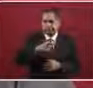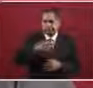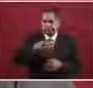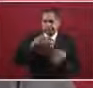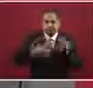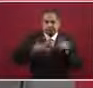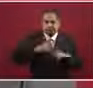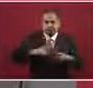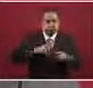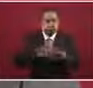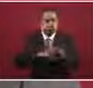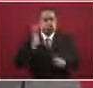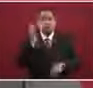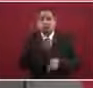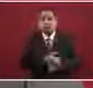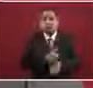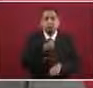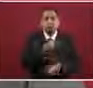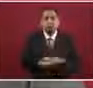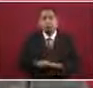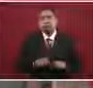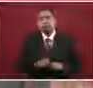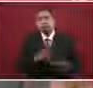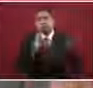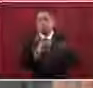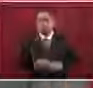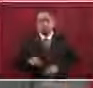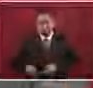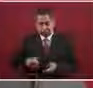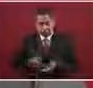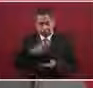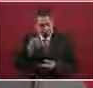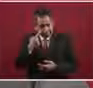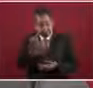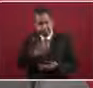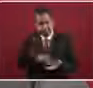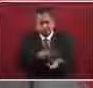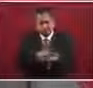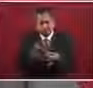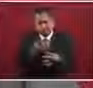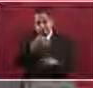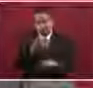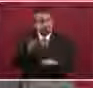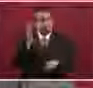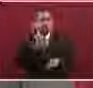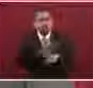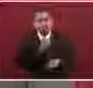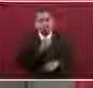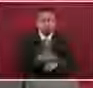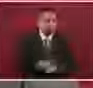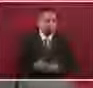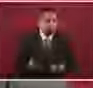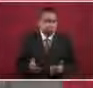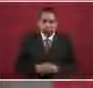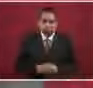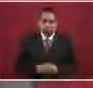no se castigaba a nadie. Aquí lo hemos comentado. No sé